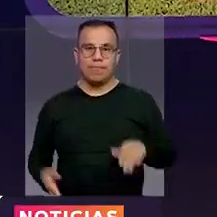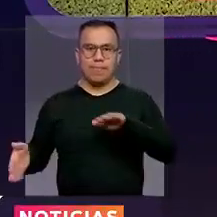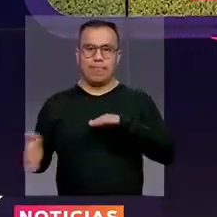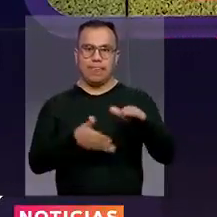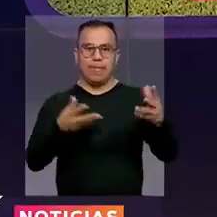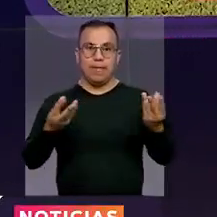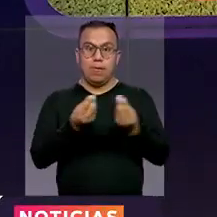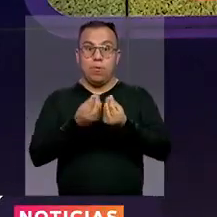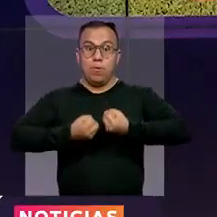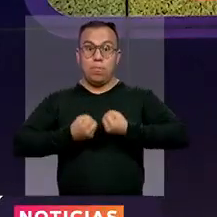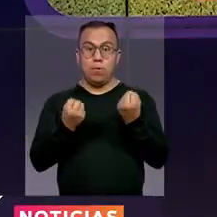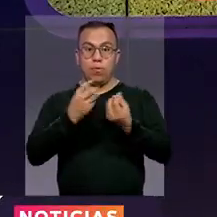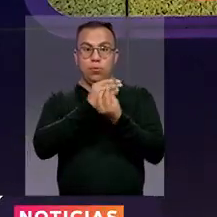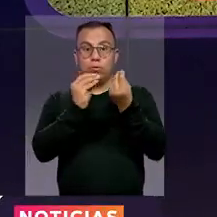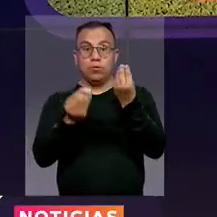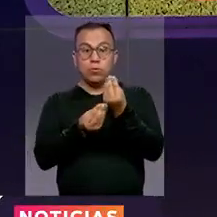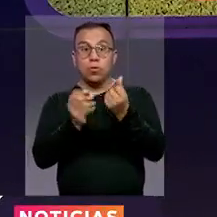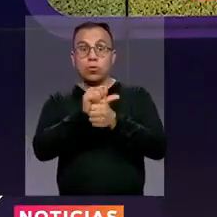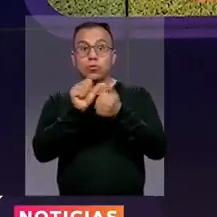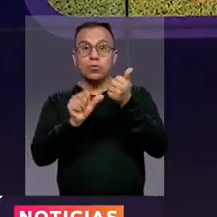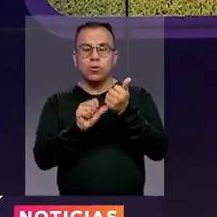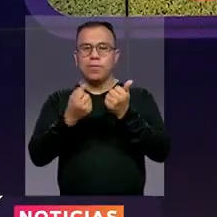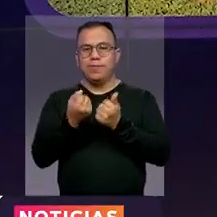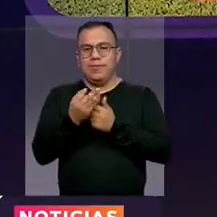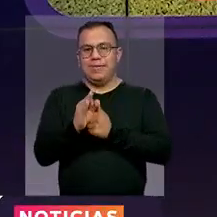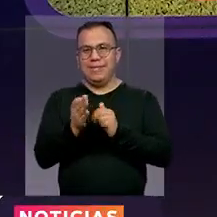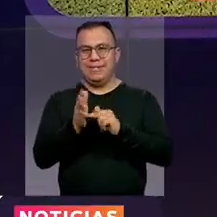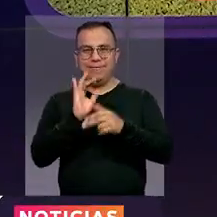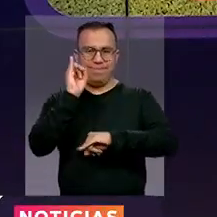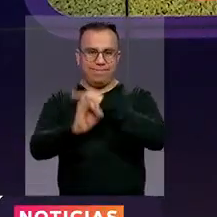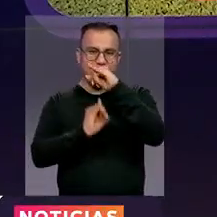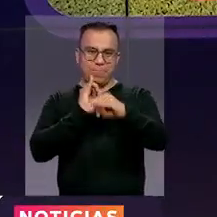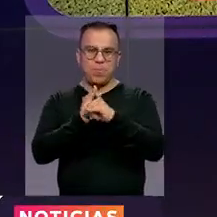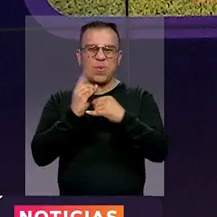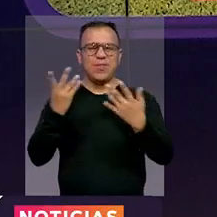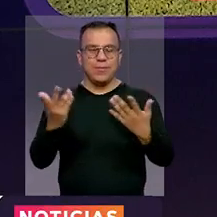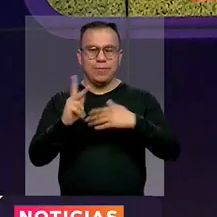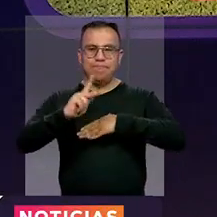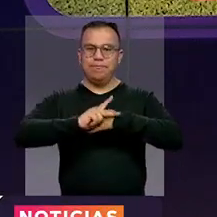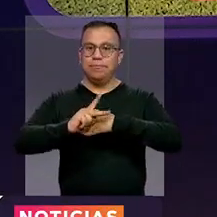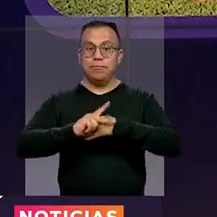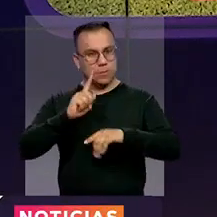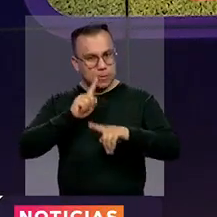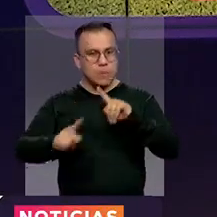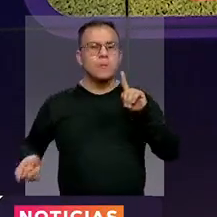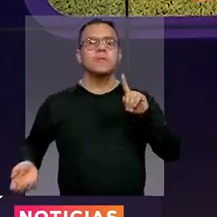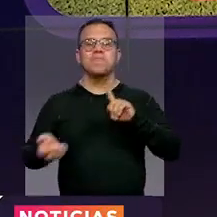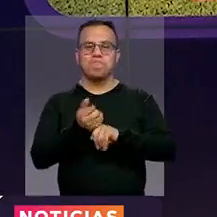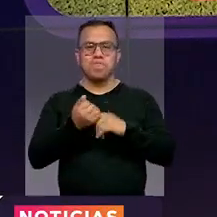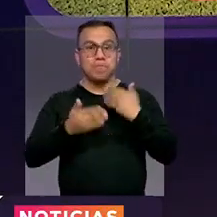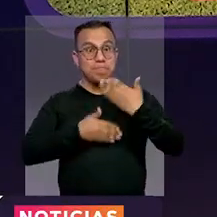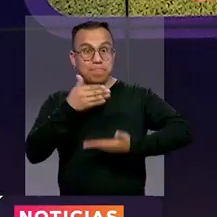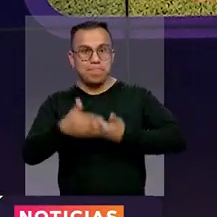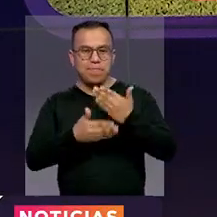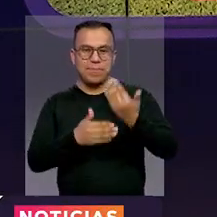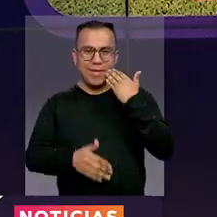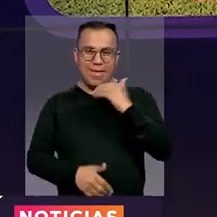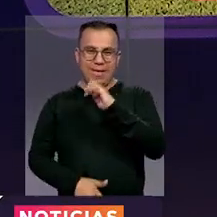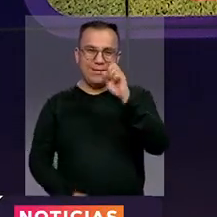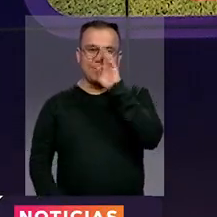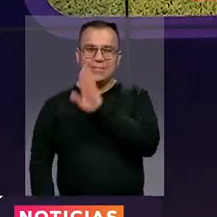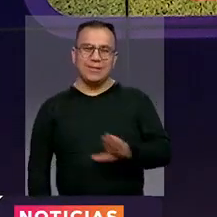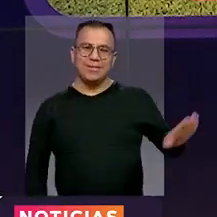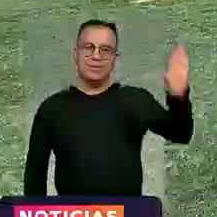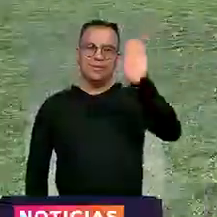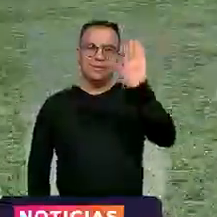La selección Bogotá Sub-13 femenina afrontará una competencia internacional en Paraguay. El cupo lo ganaron luego de ser las campeonas